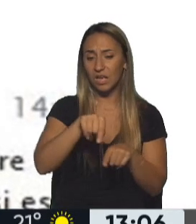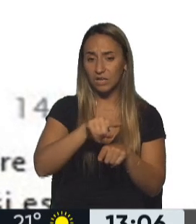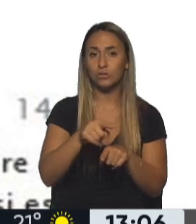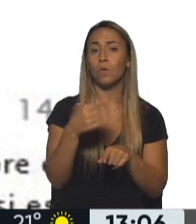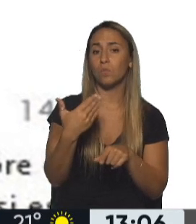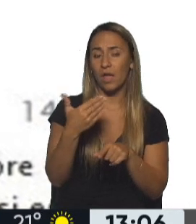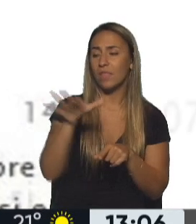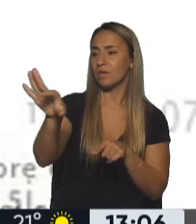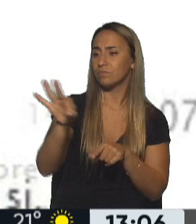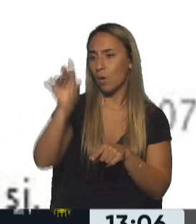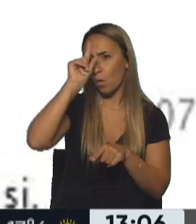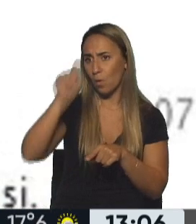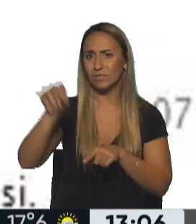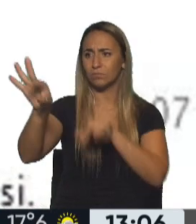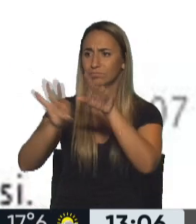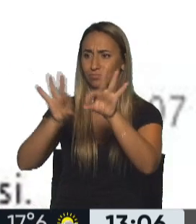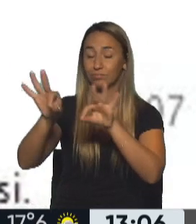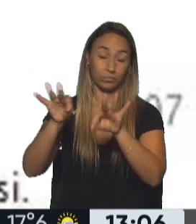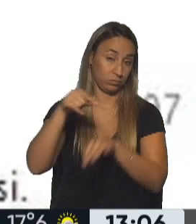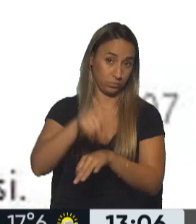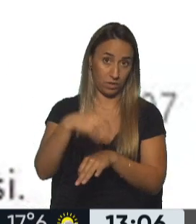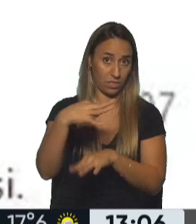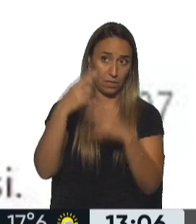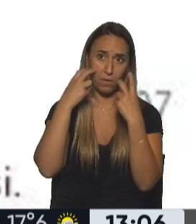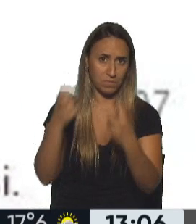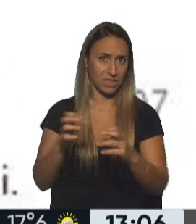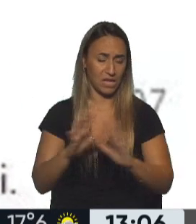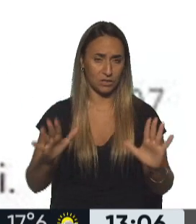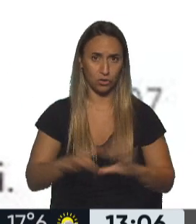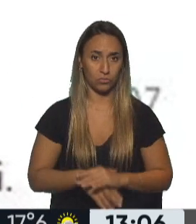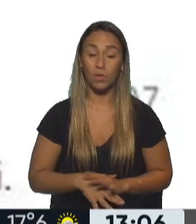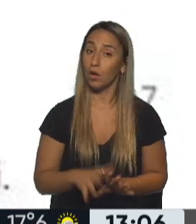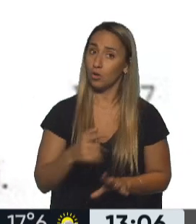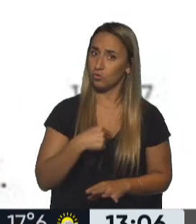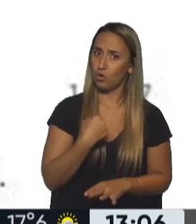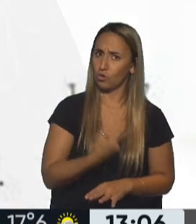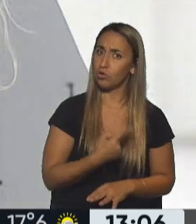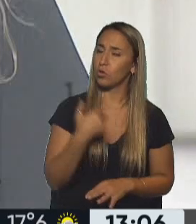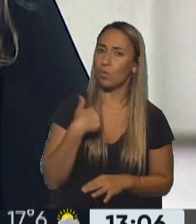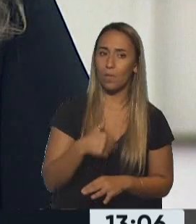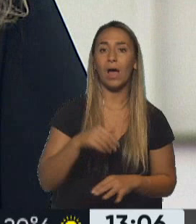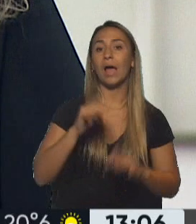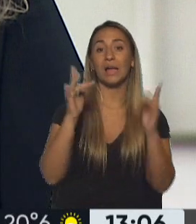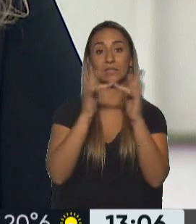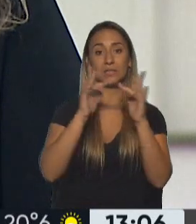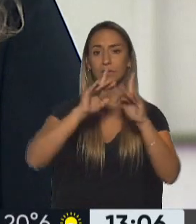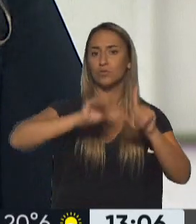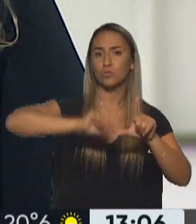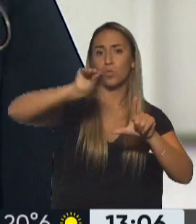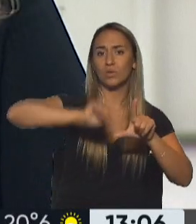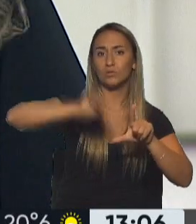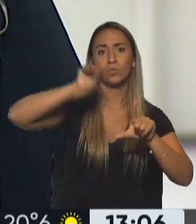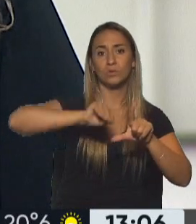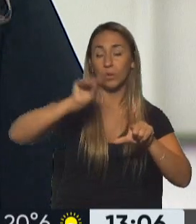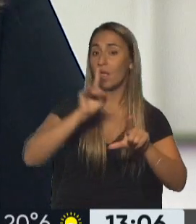remoción de los jueces ameritaría una investigación por lo menos nosotros vamos a subir a las redes una